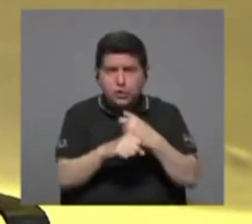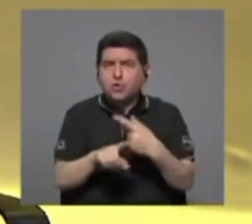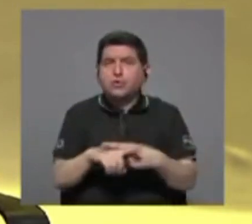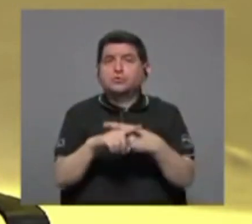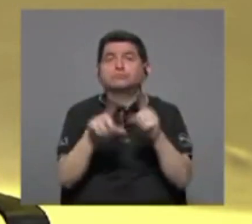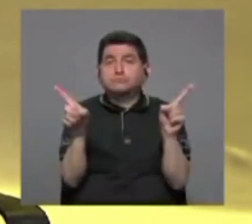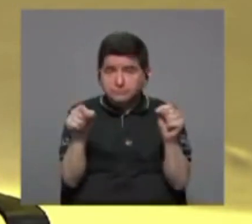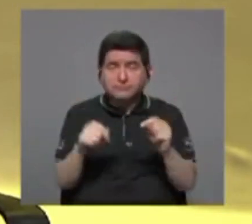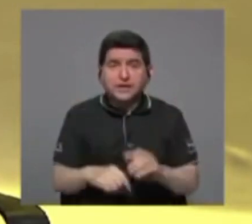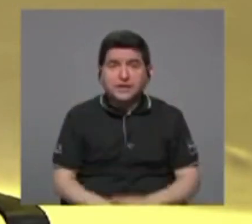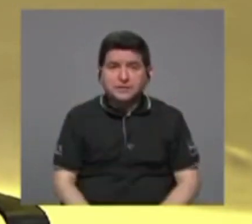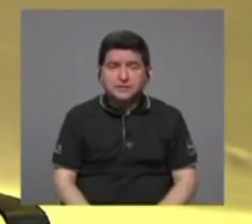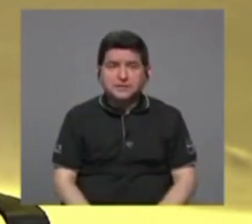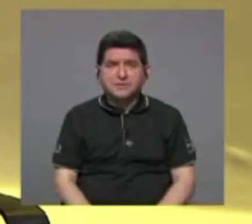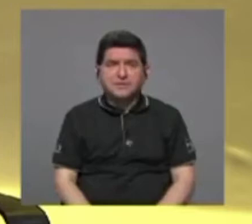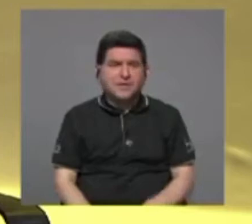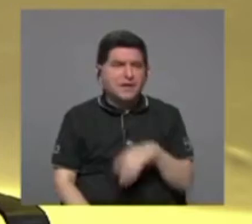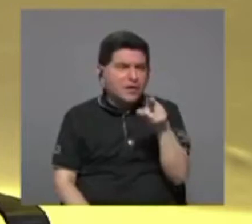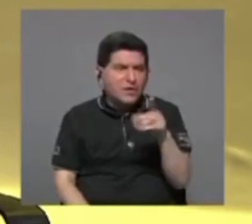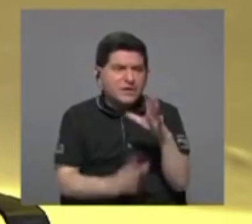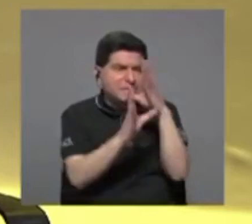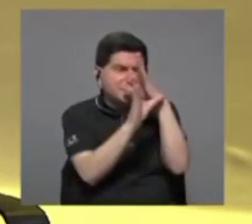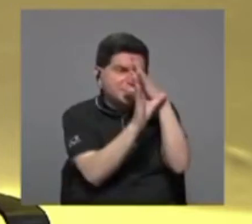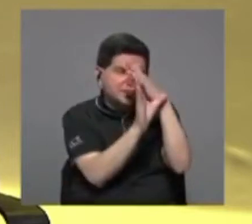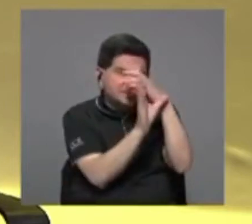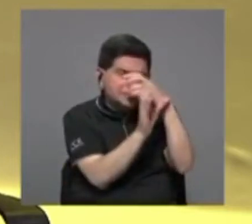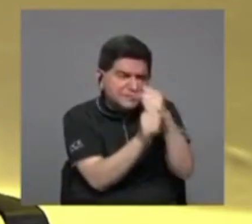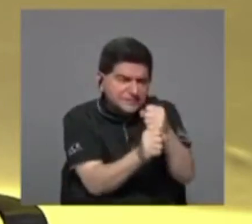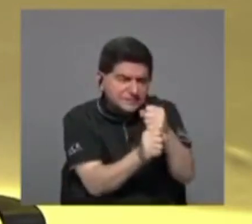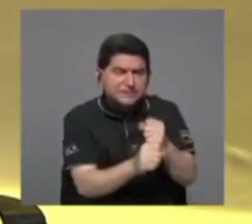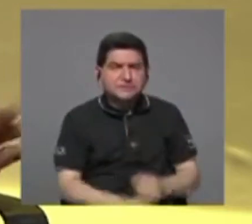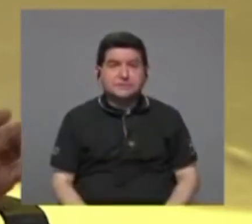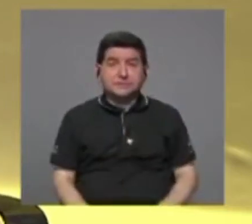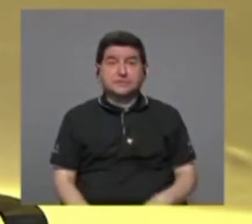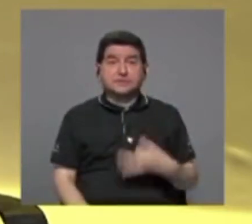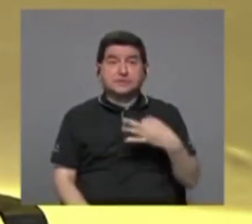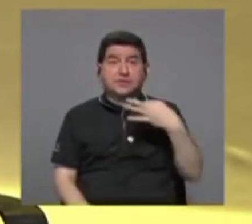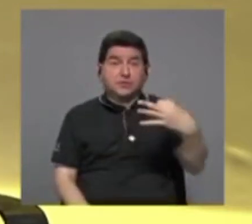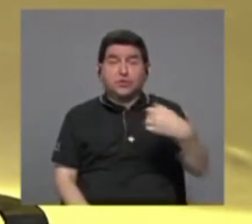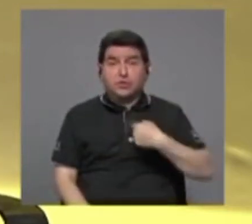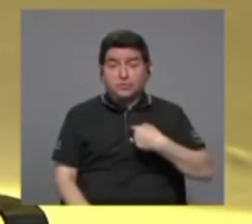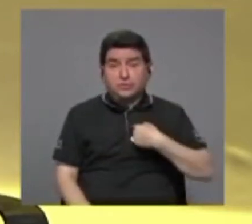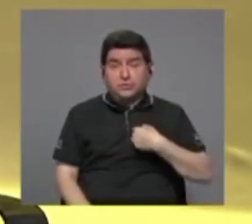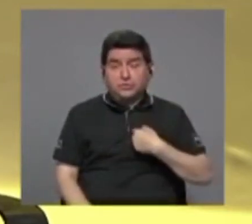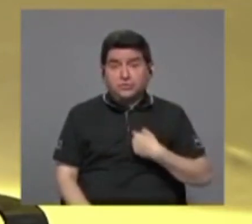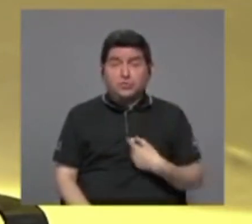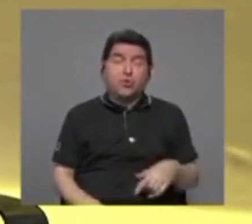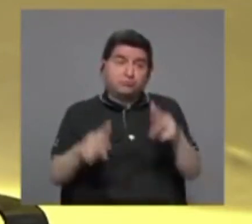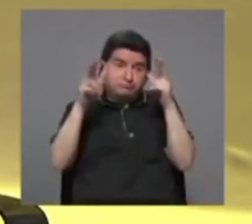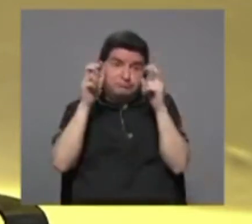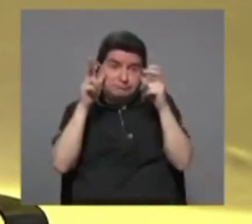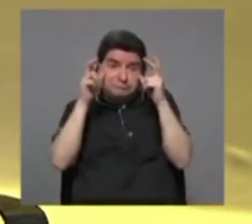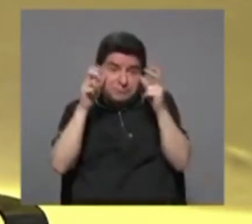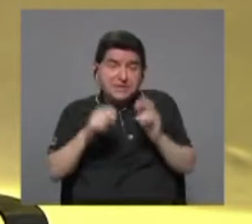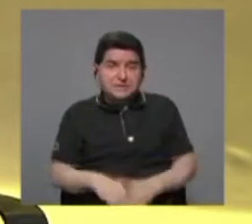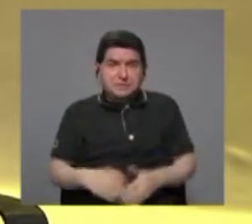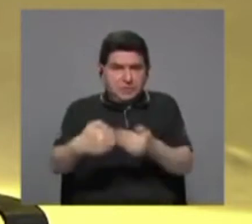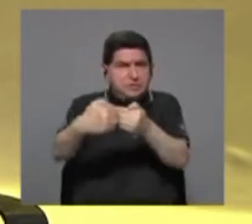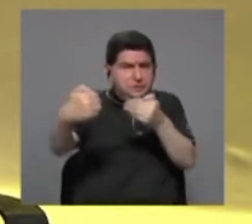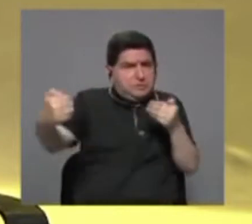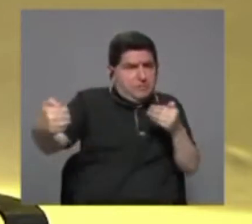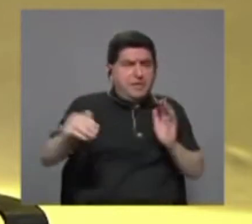es cómo hacer esa síntesis que cada día es más, yo por lo menos lo percibo a la distancia que